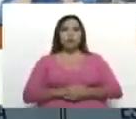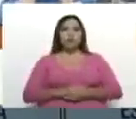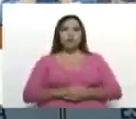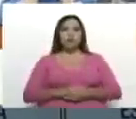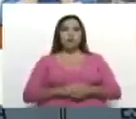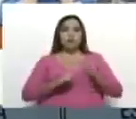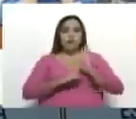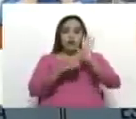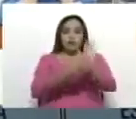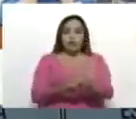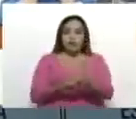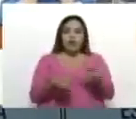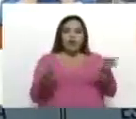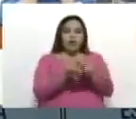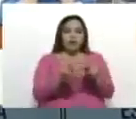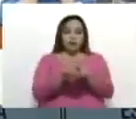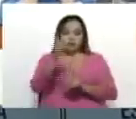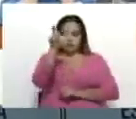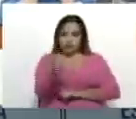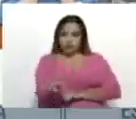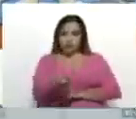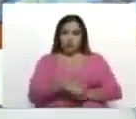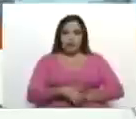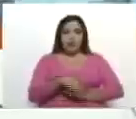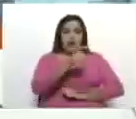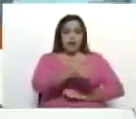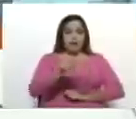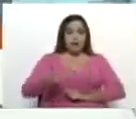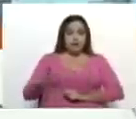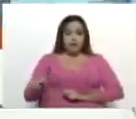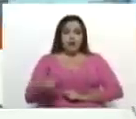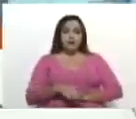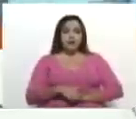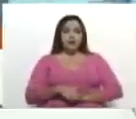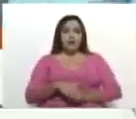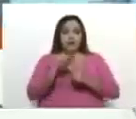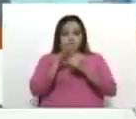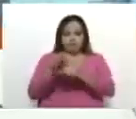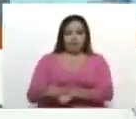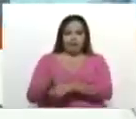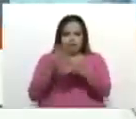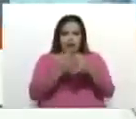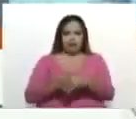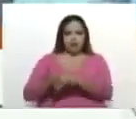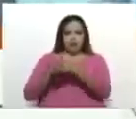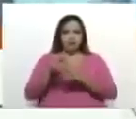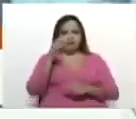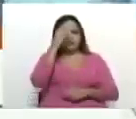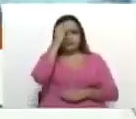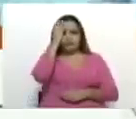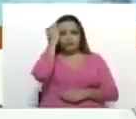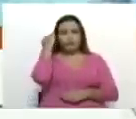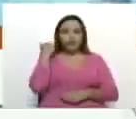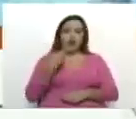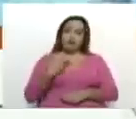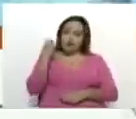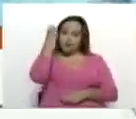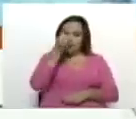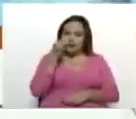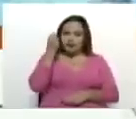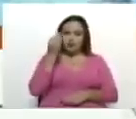tal cual como son los representantes de Demon imperial en Mi humilde opinión